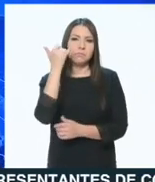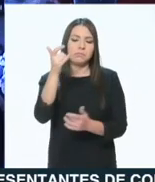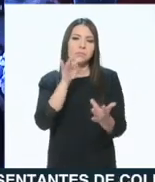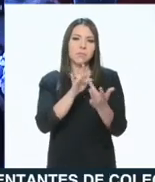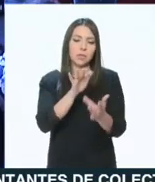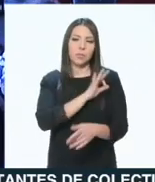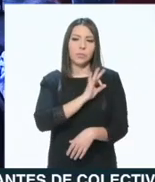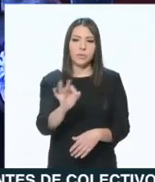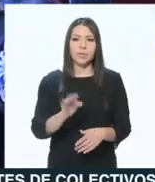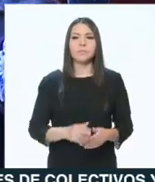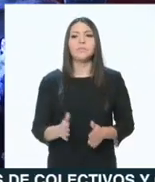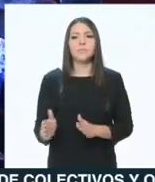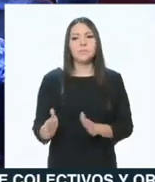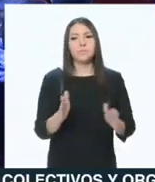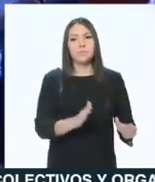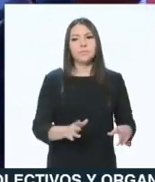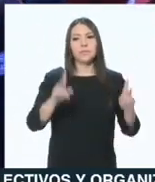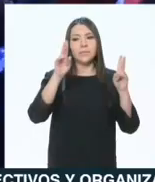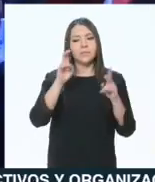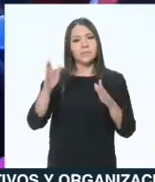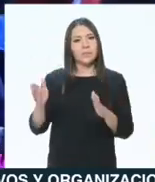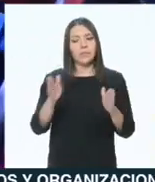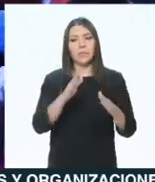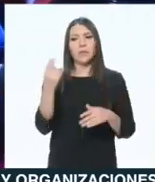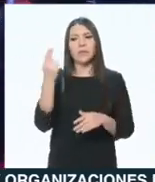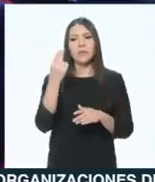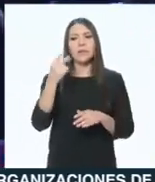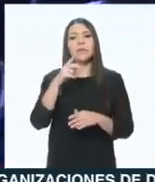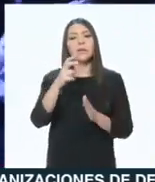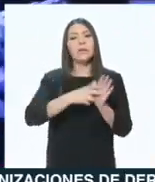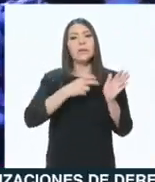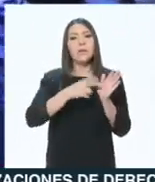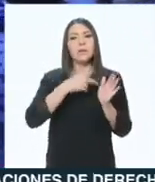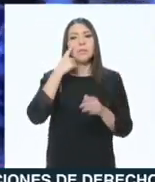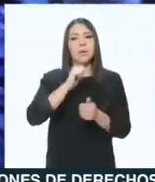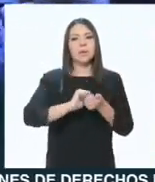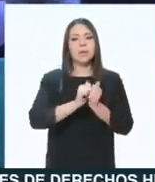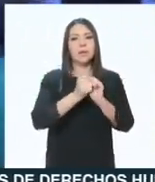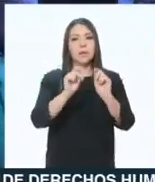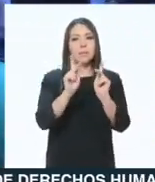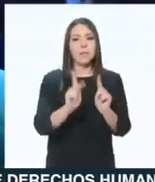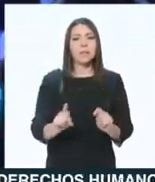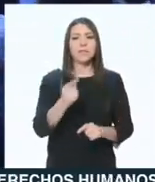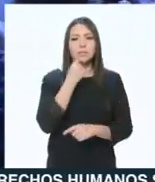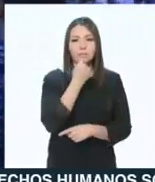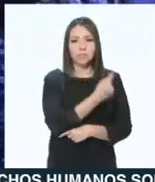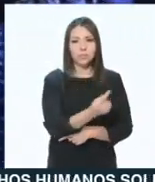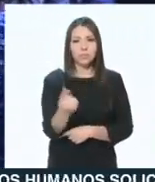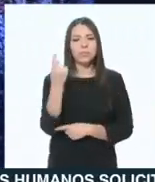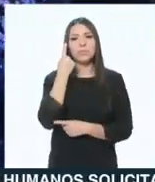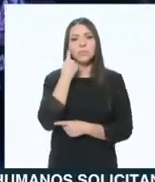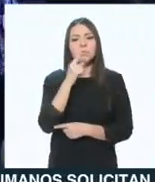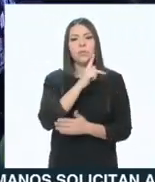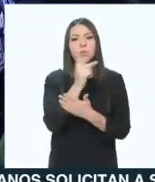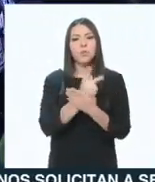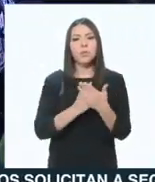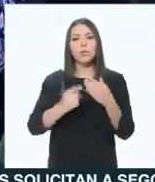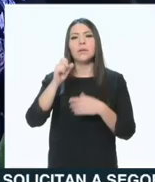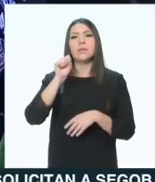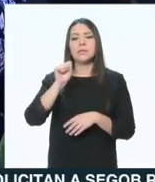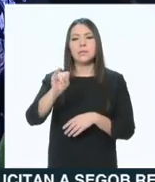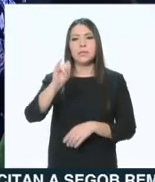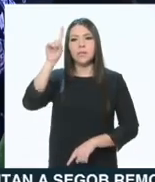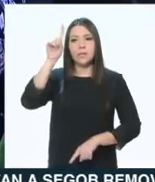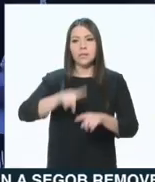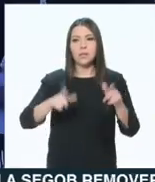la violencia en la Ciudad de México, es necesario inculcar la cultura de la paz en los niños. Es por eso que el programa Sí al Desarme, Sí a la Paz llegó